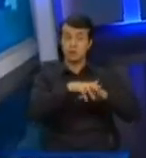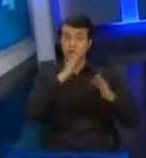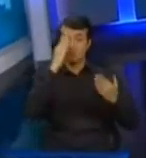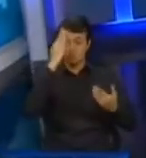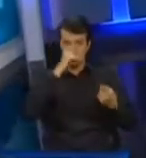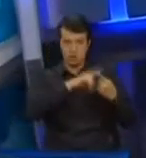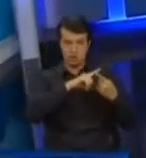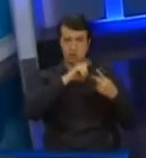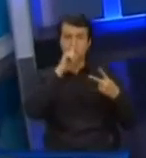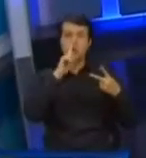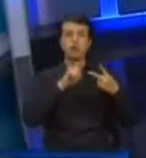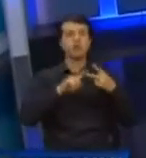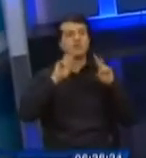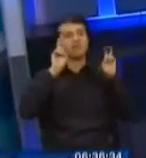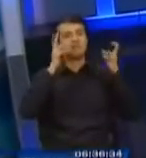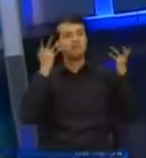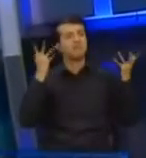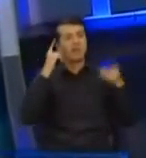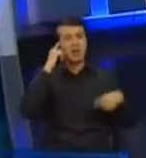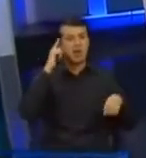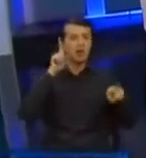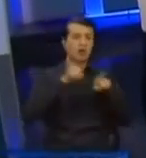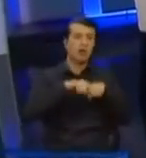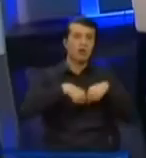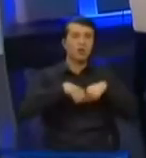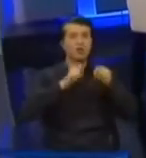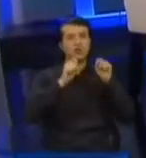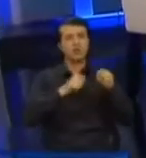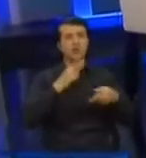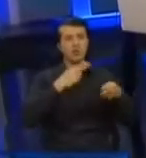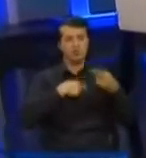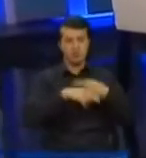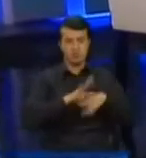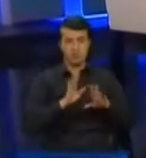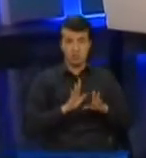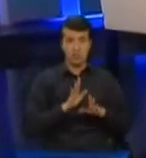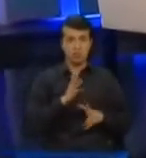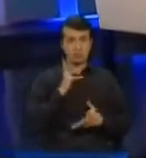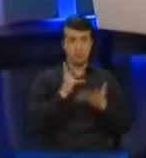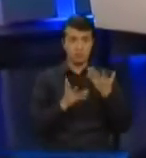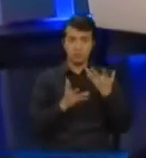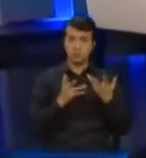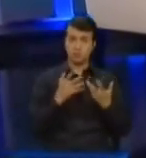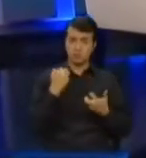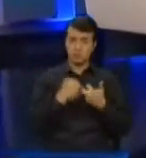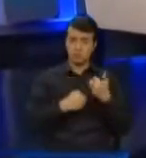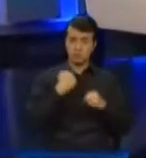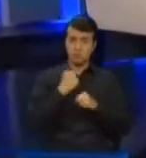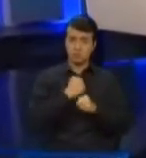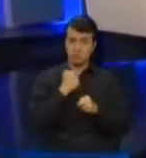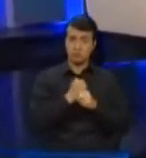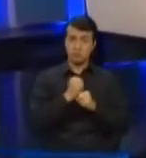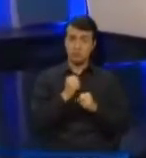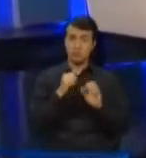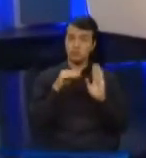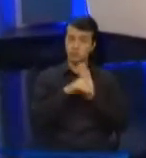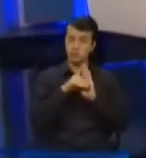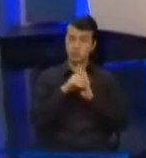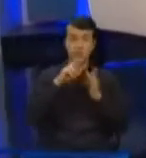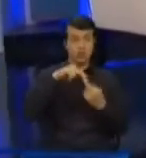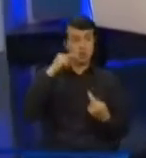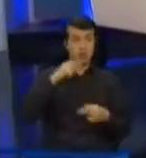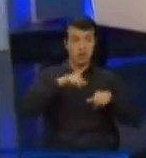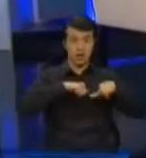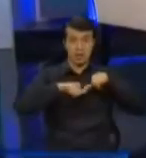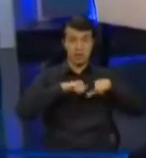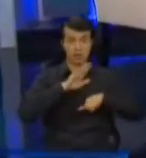son temas de acuerdos comerciales, pero sí se podría haber trabajado en un banco de la región que